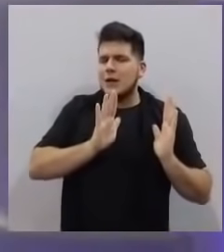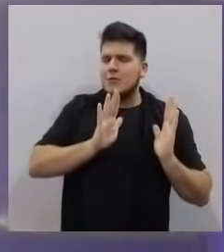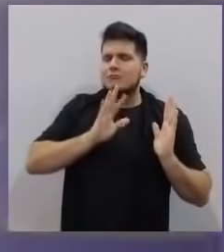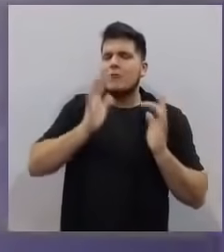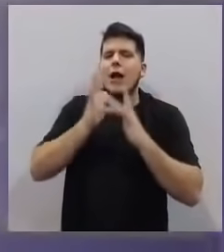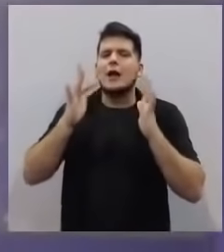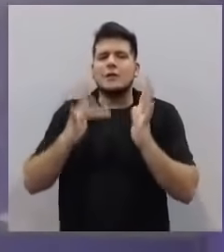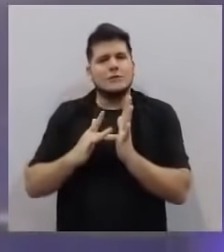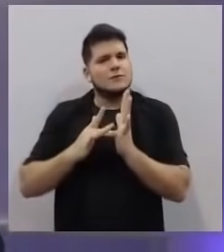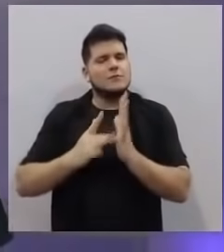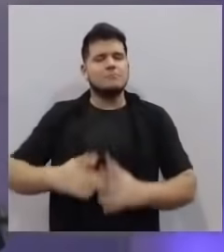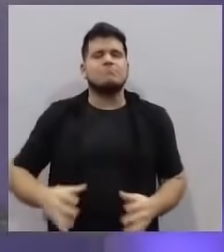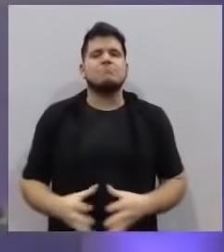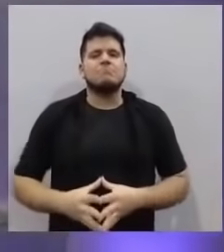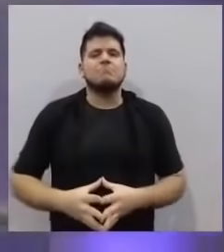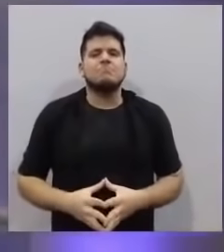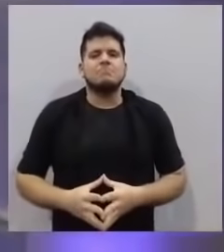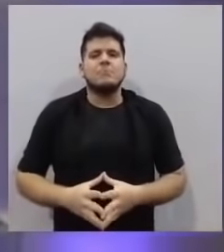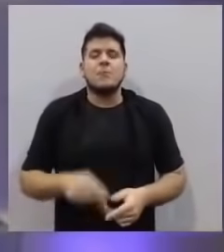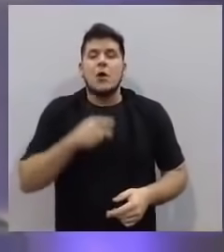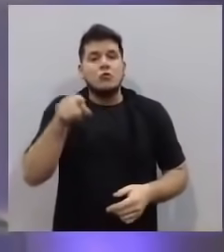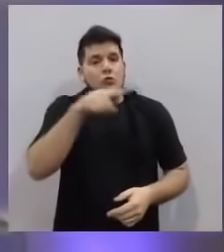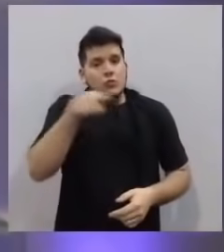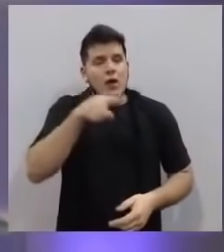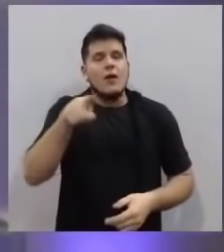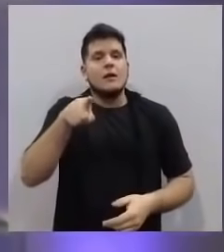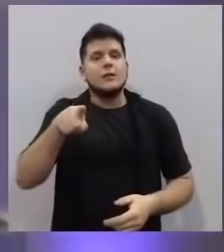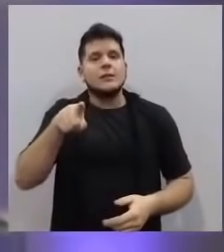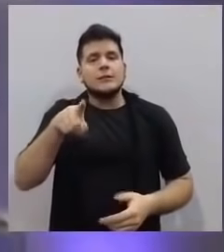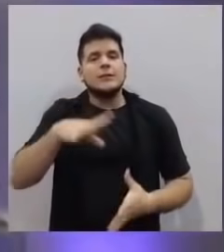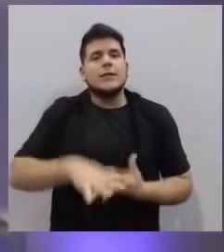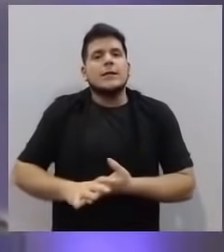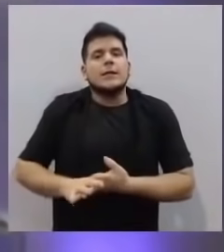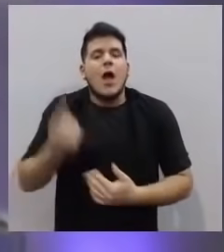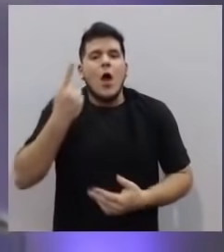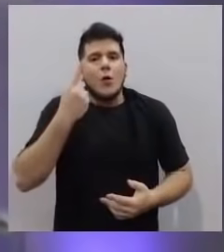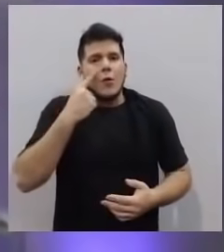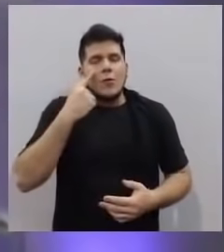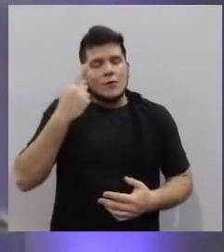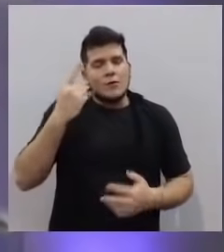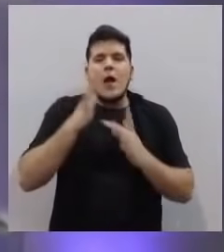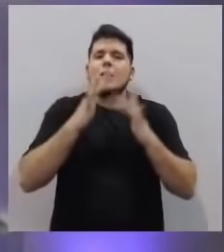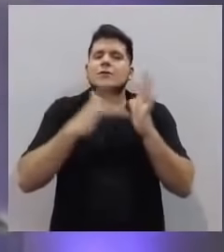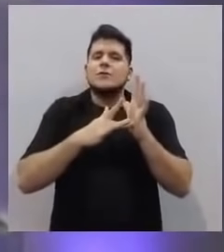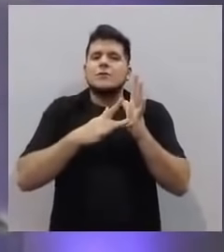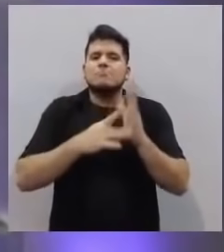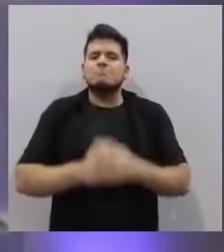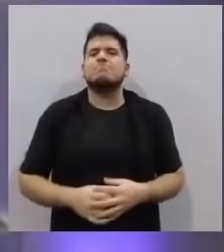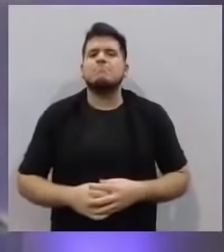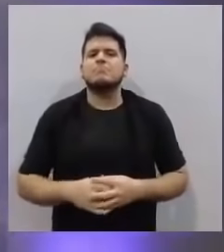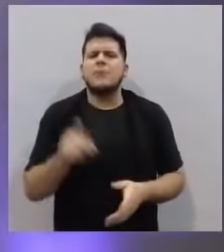así bien arriba su manito si usted aceptó a jesús o volvió al señor los que también